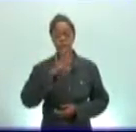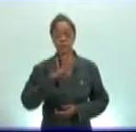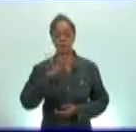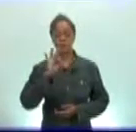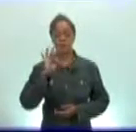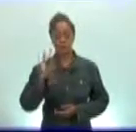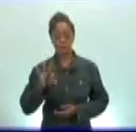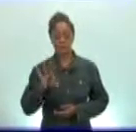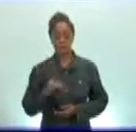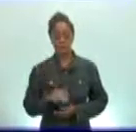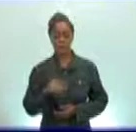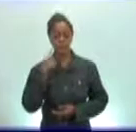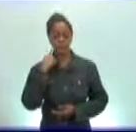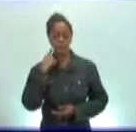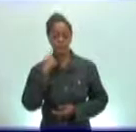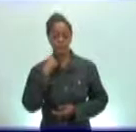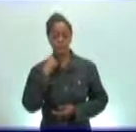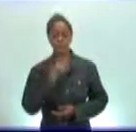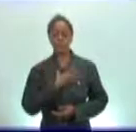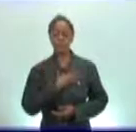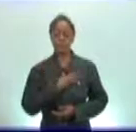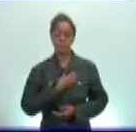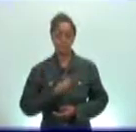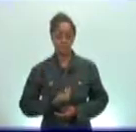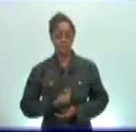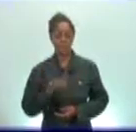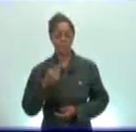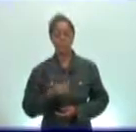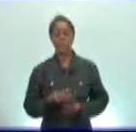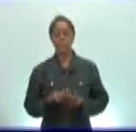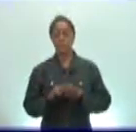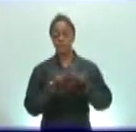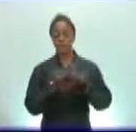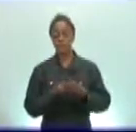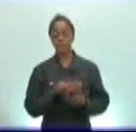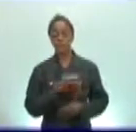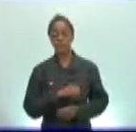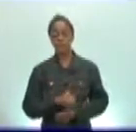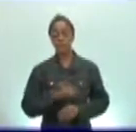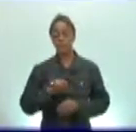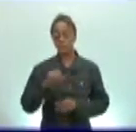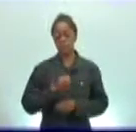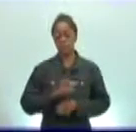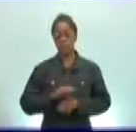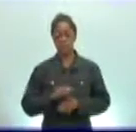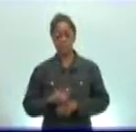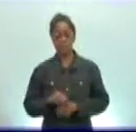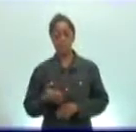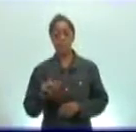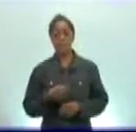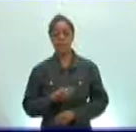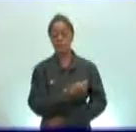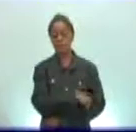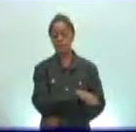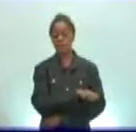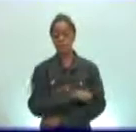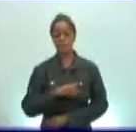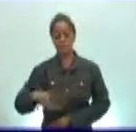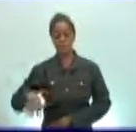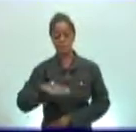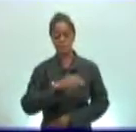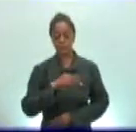1948, un año muy triste para los líderes obreros y campesinos y para nuestro pueblo en